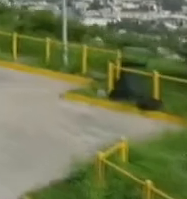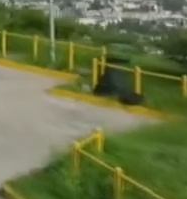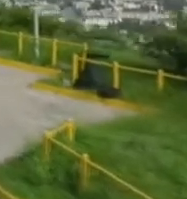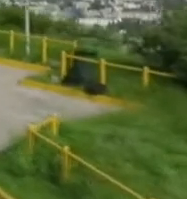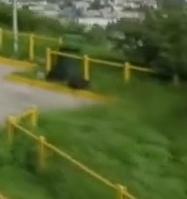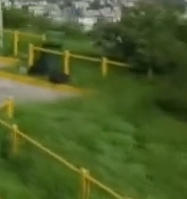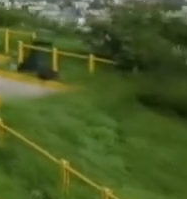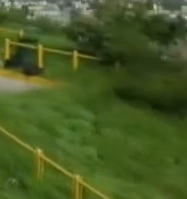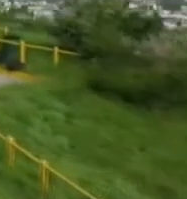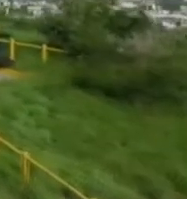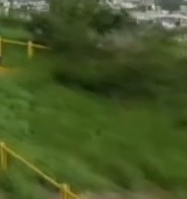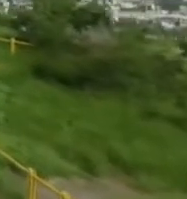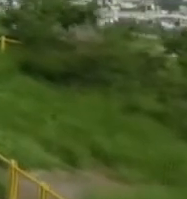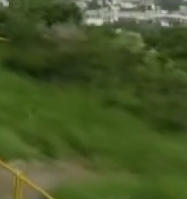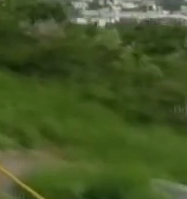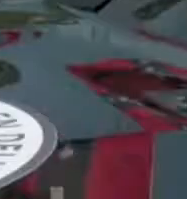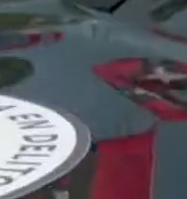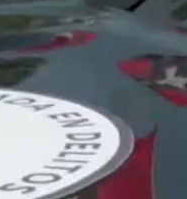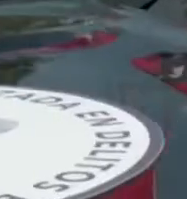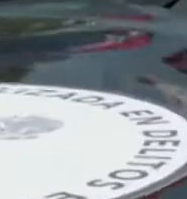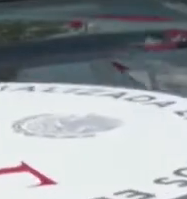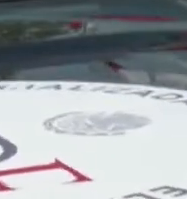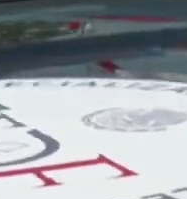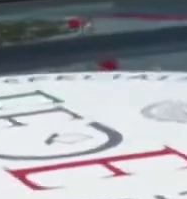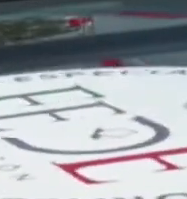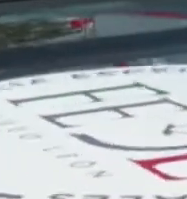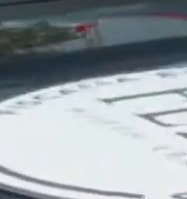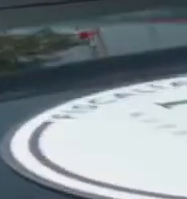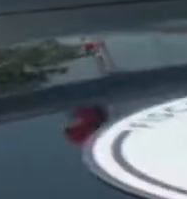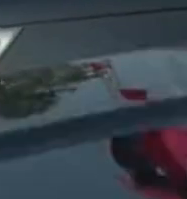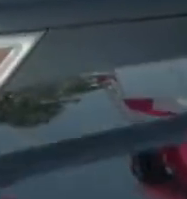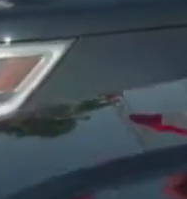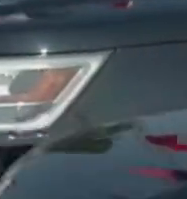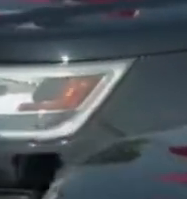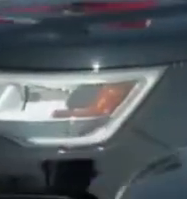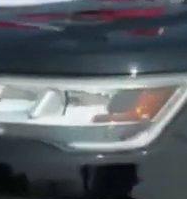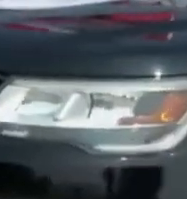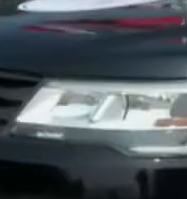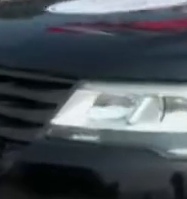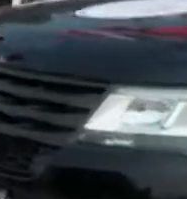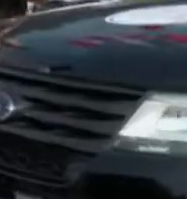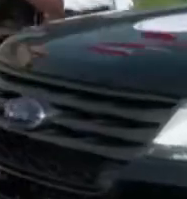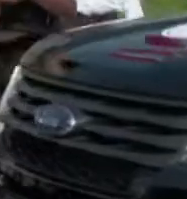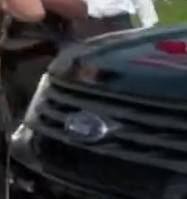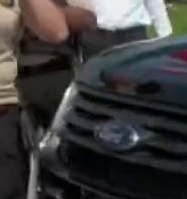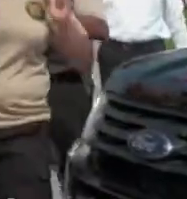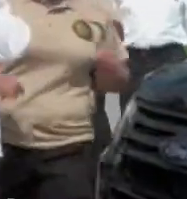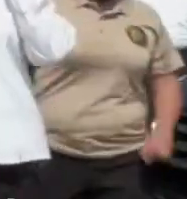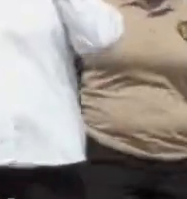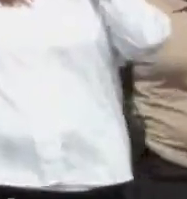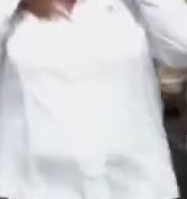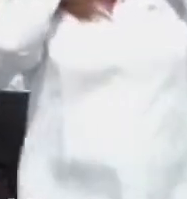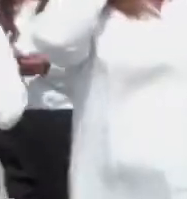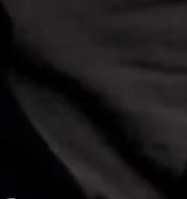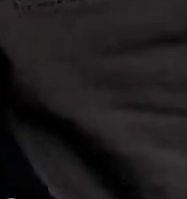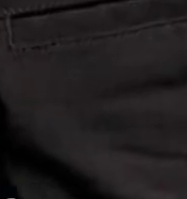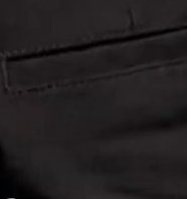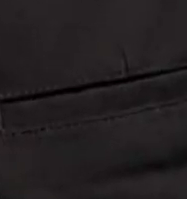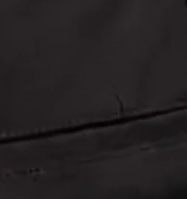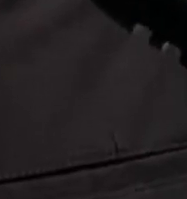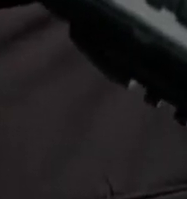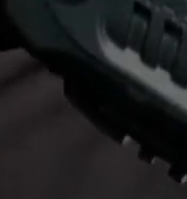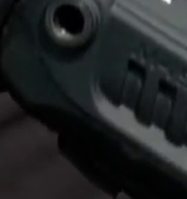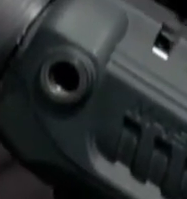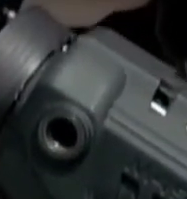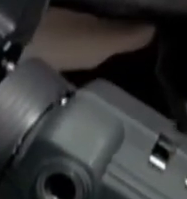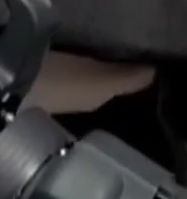En la Fiscalía Especializada en Delitos Electorales del Estado de Nuevo León, las labores son permanentes y con perspectiva de salud para brindar una atención adecuada